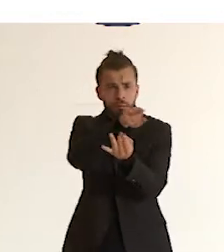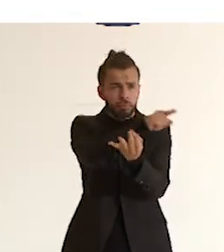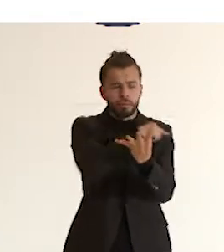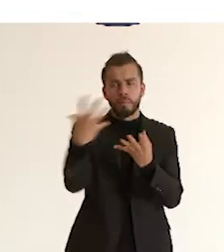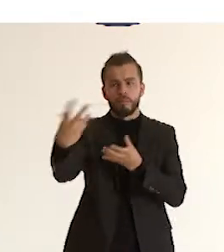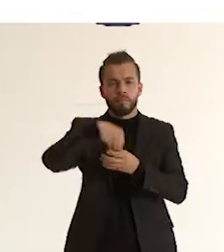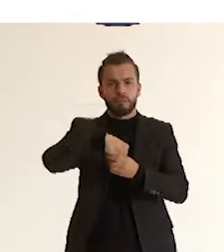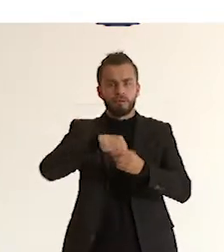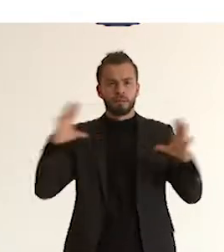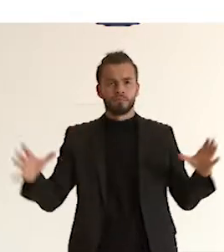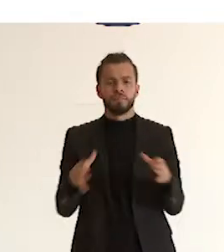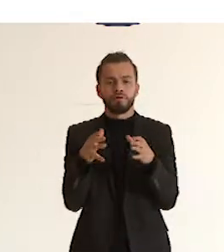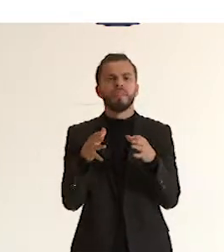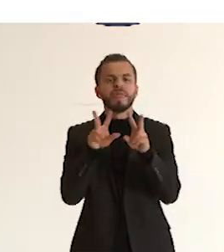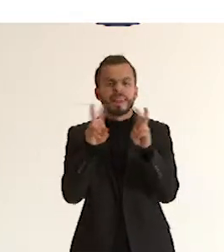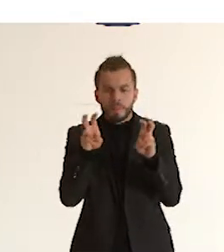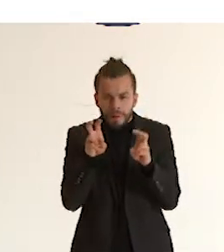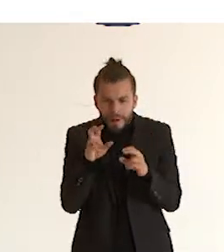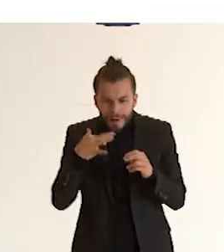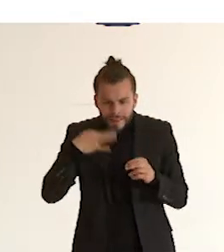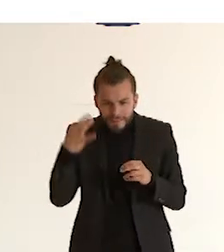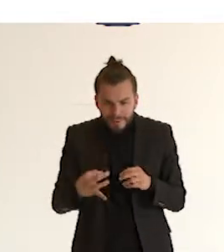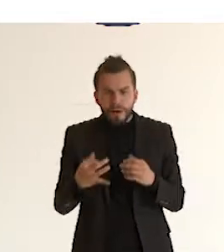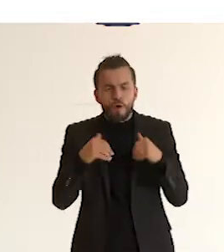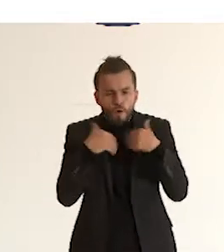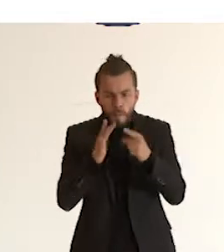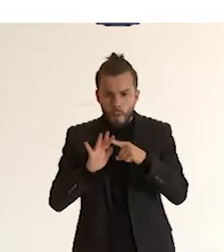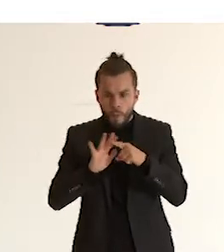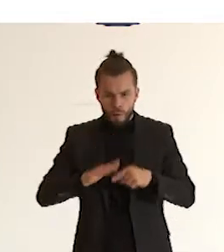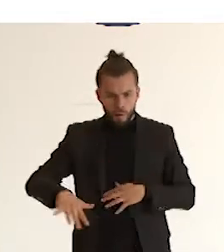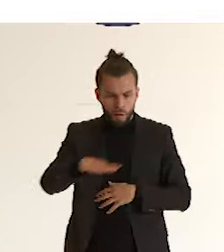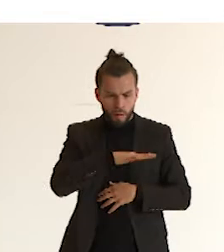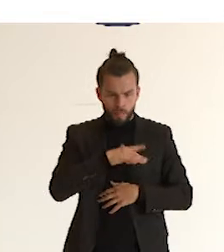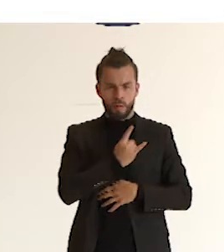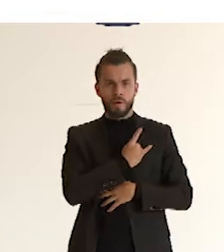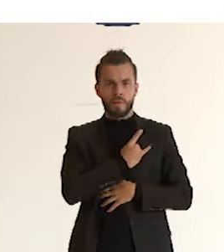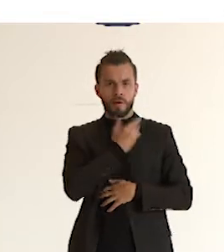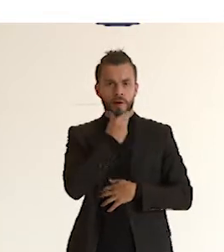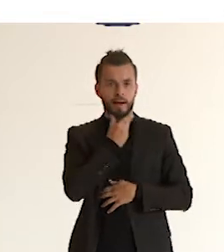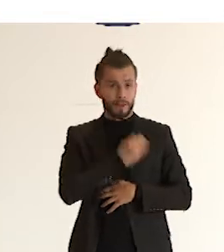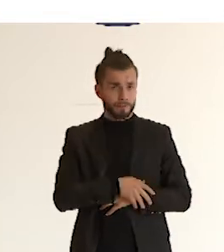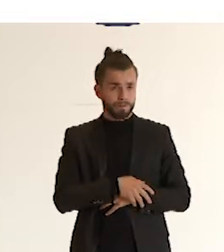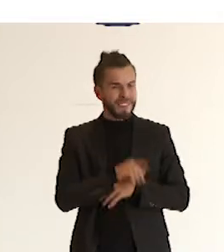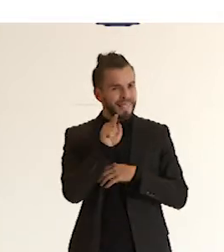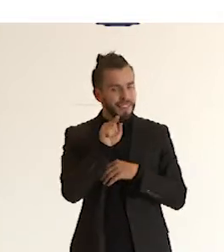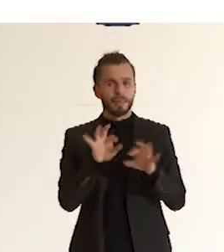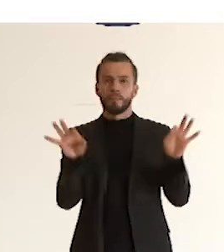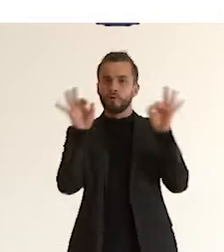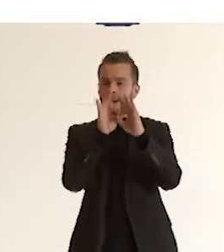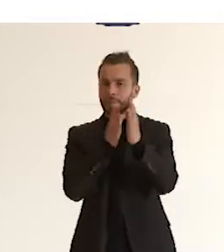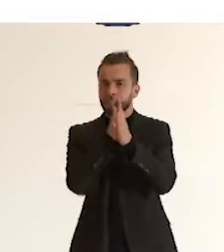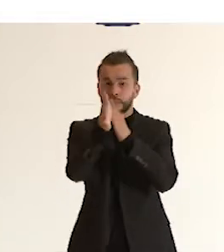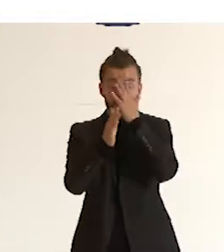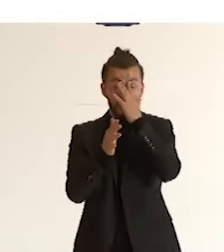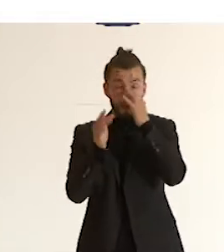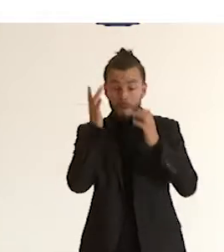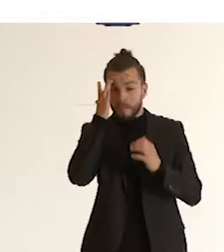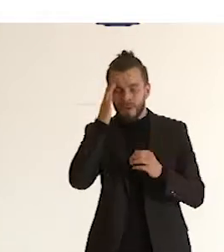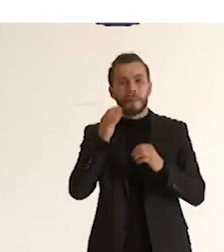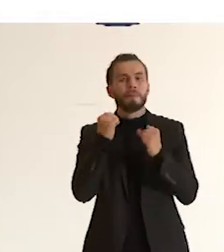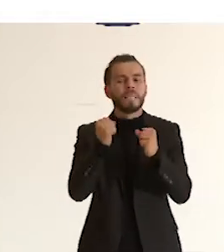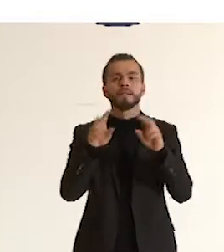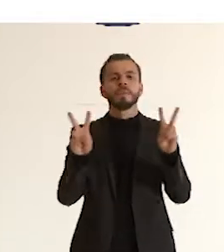todos los ámbitos misionales de la universidad esto es importante señalarlo porque mucho de lo que vamos a hablar tiene que ver con